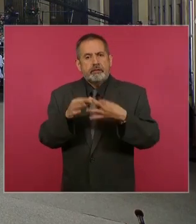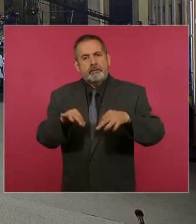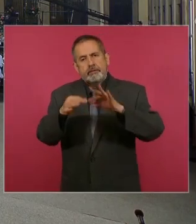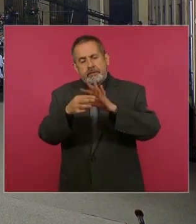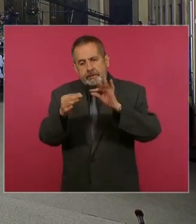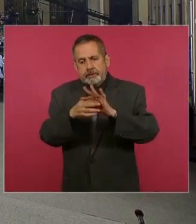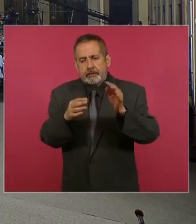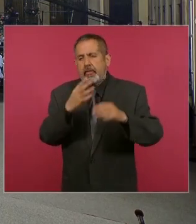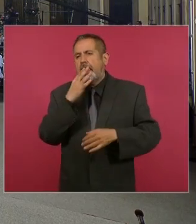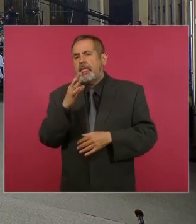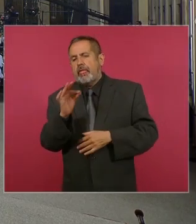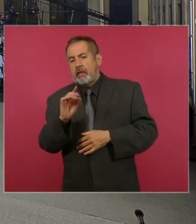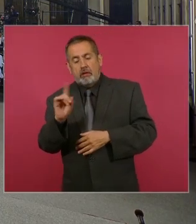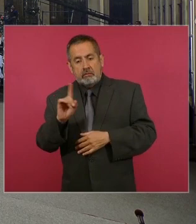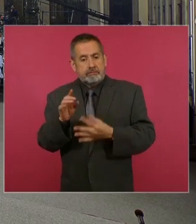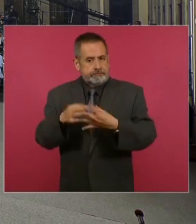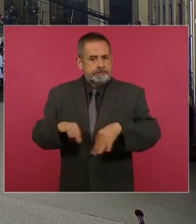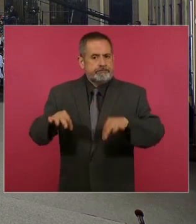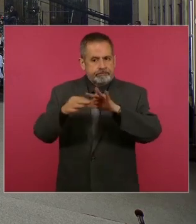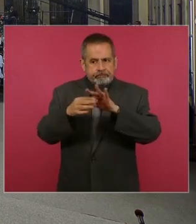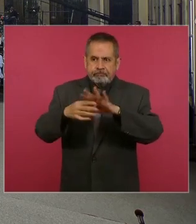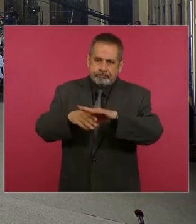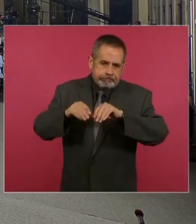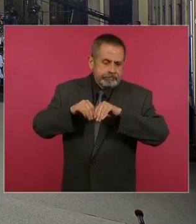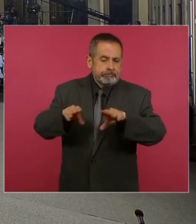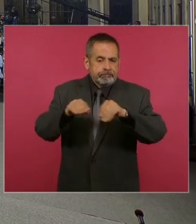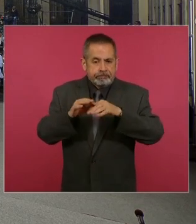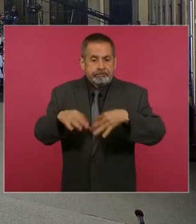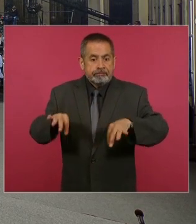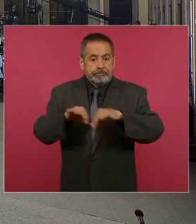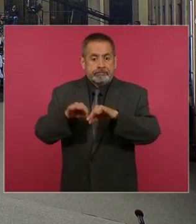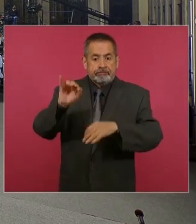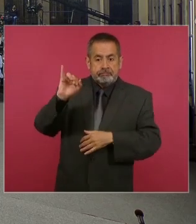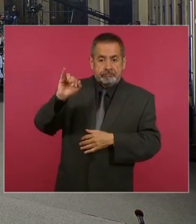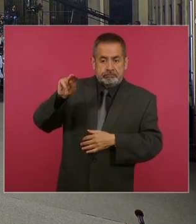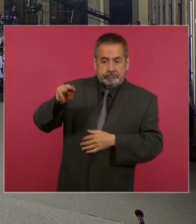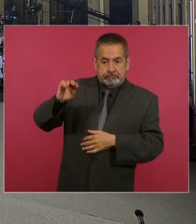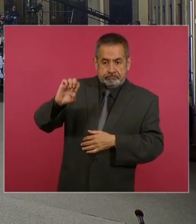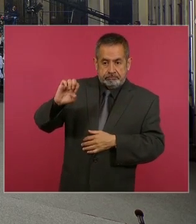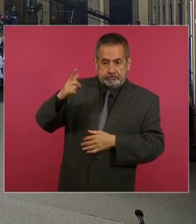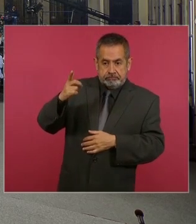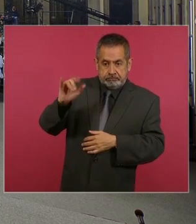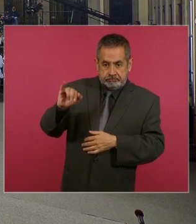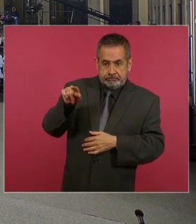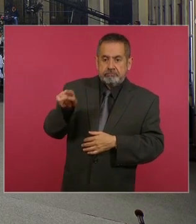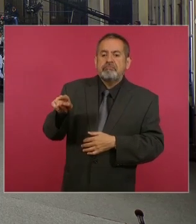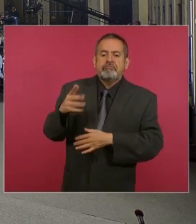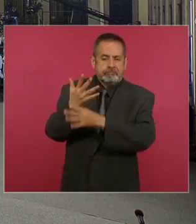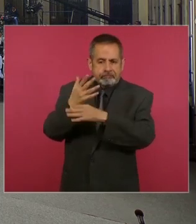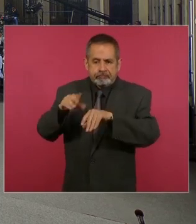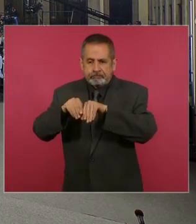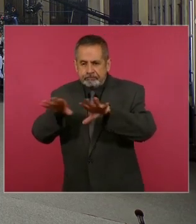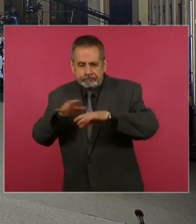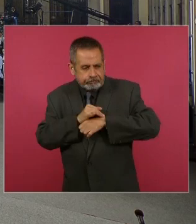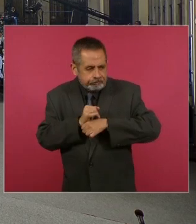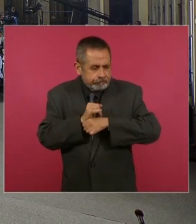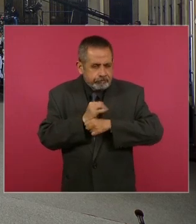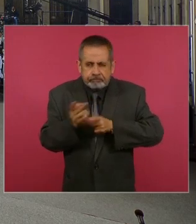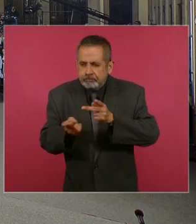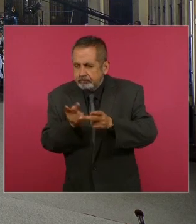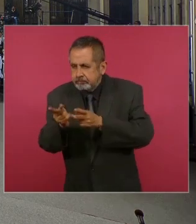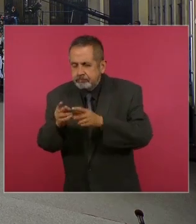no datos que emite el gobierno, son datos del INEGI que vienen a reiterar también lo que ya se